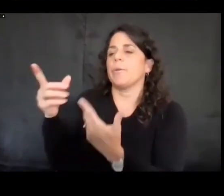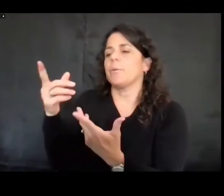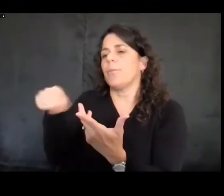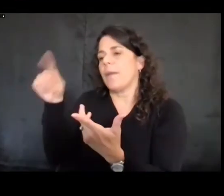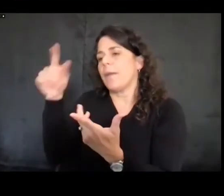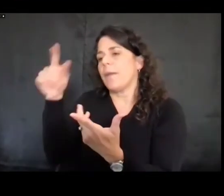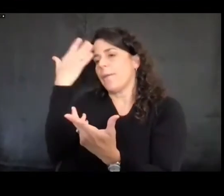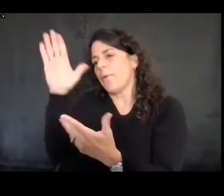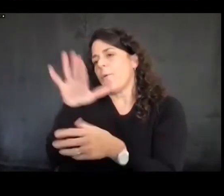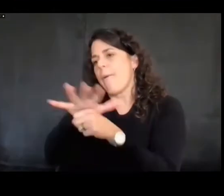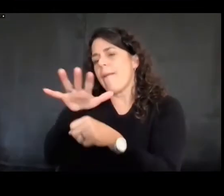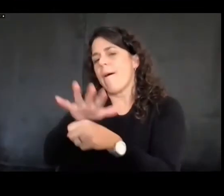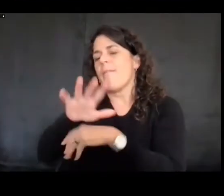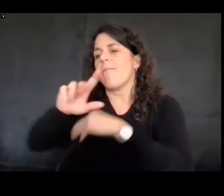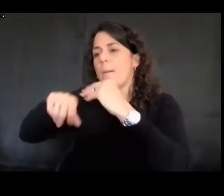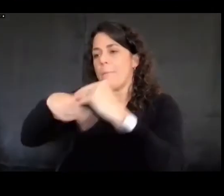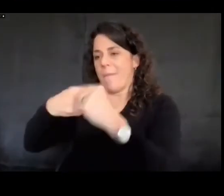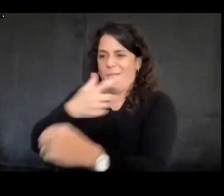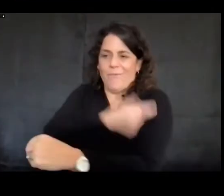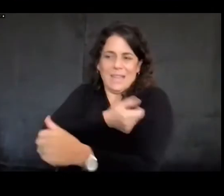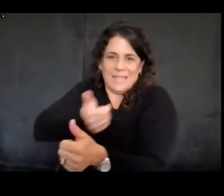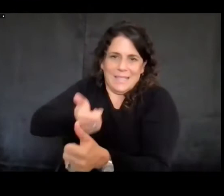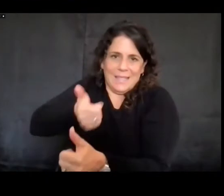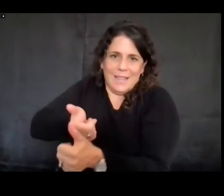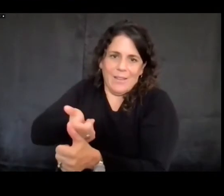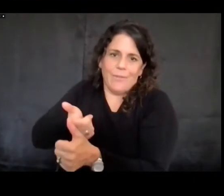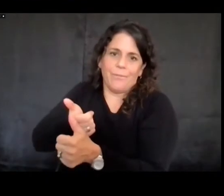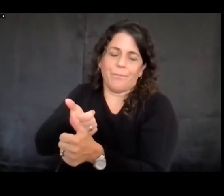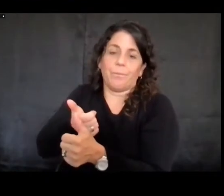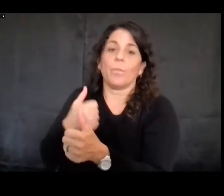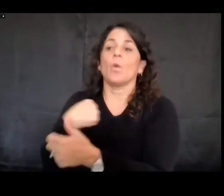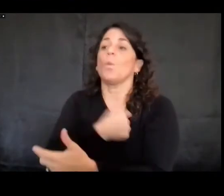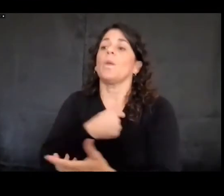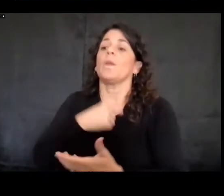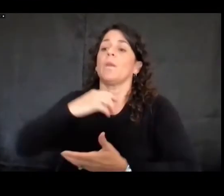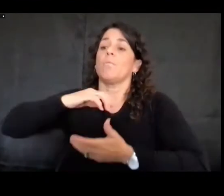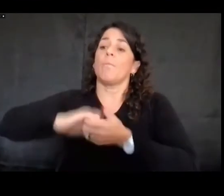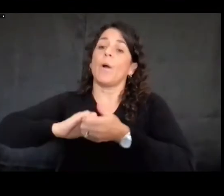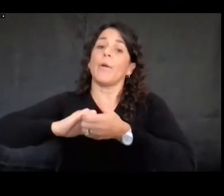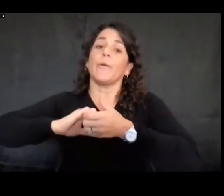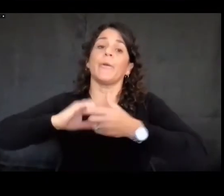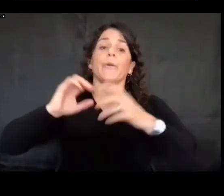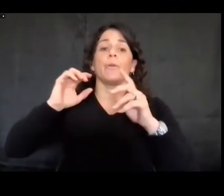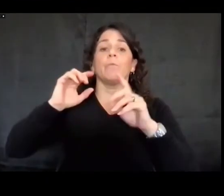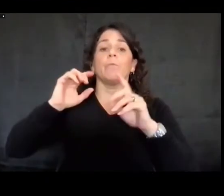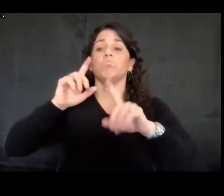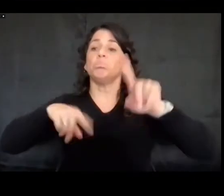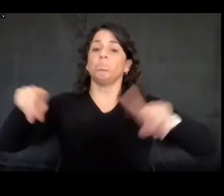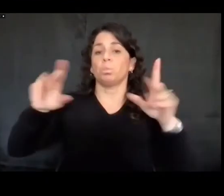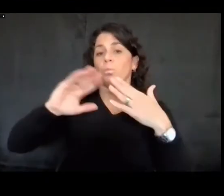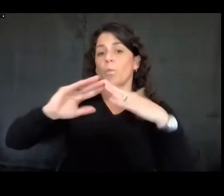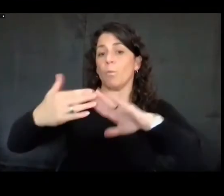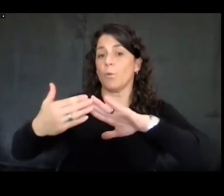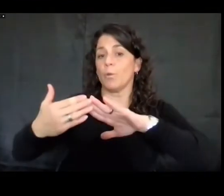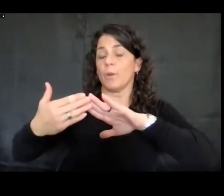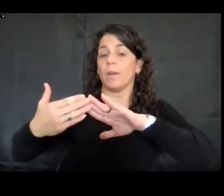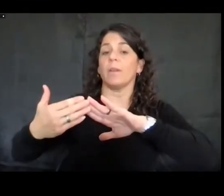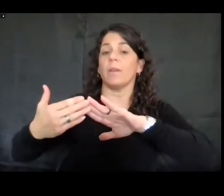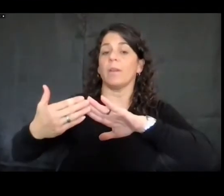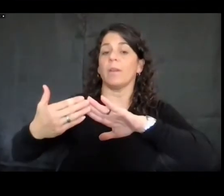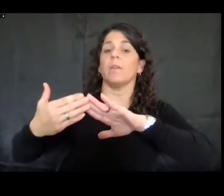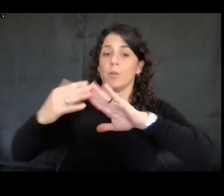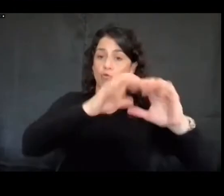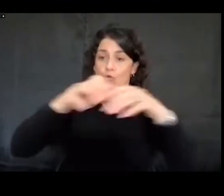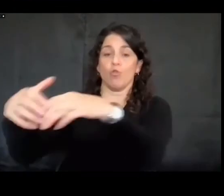suficiente sobre la vacuna y por qué esa razón estamos asociándonos con varios socios